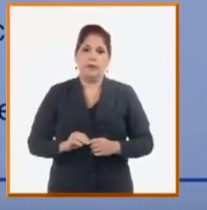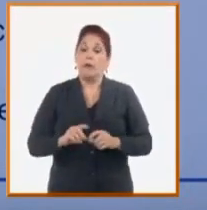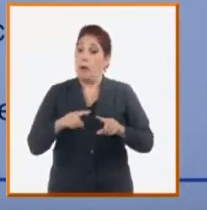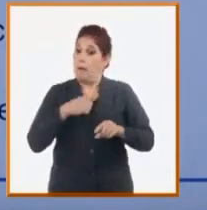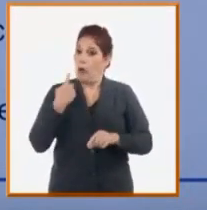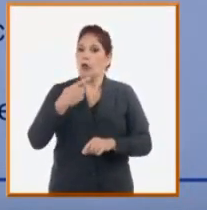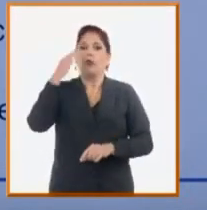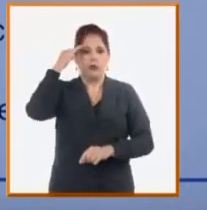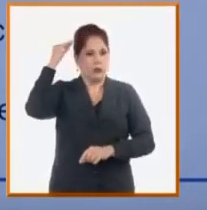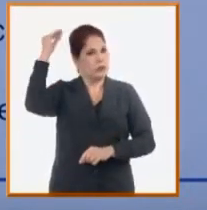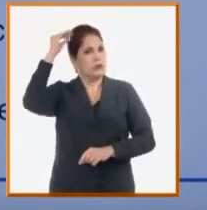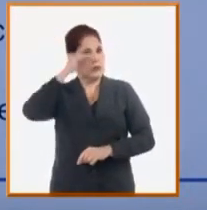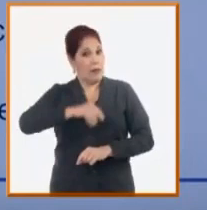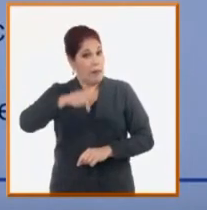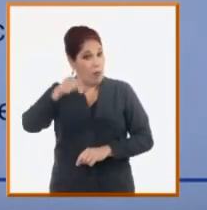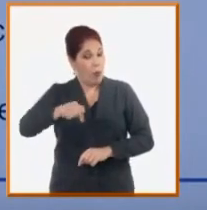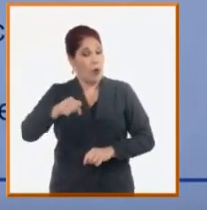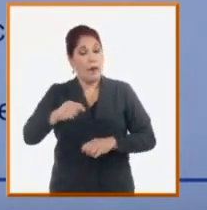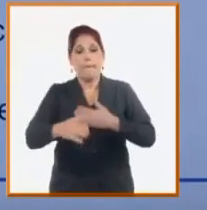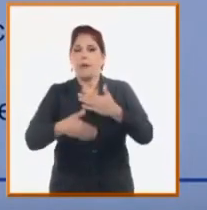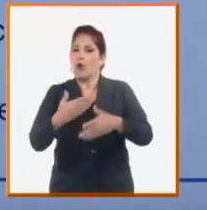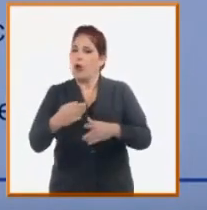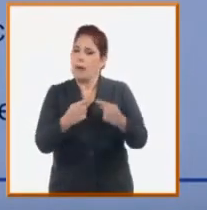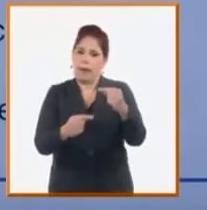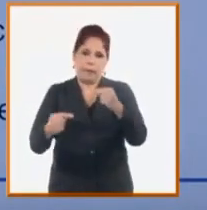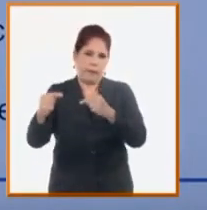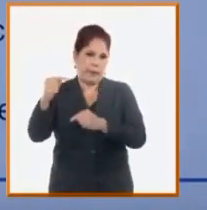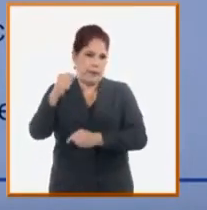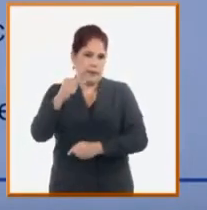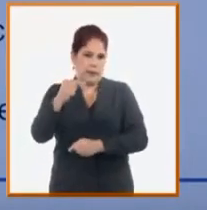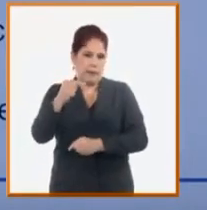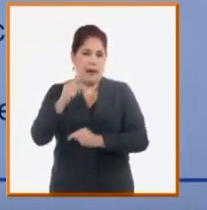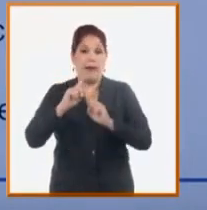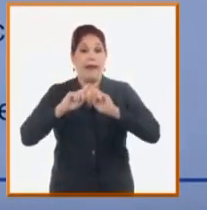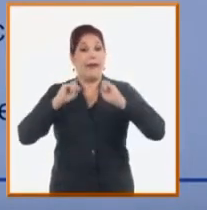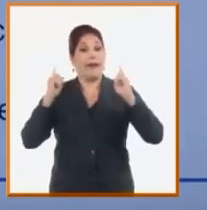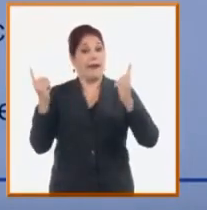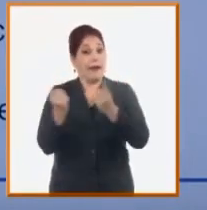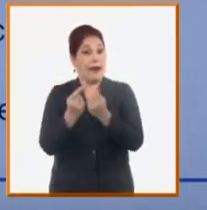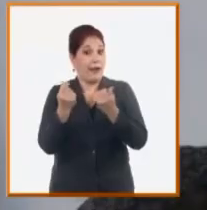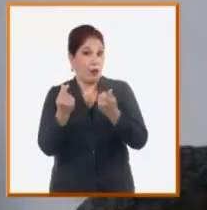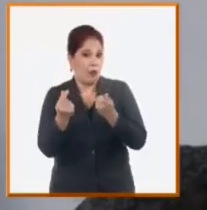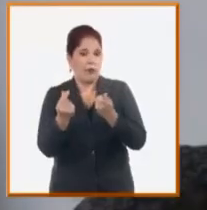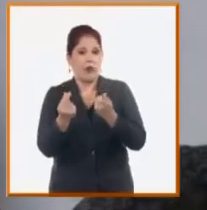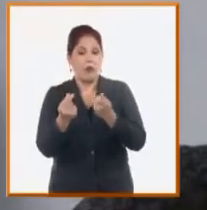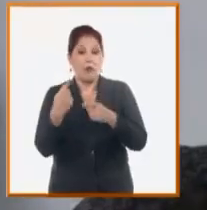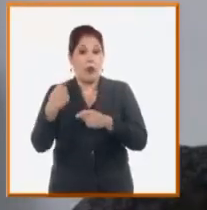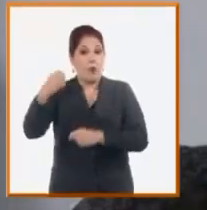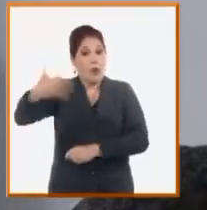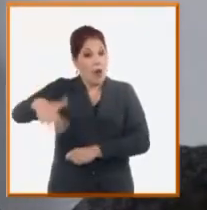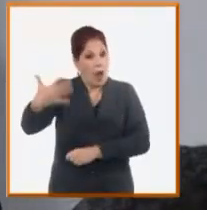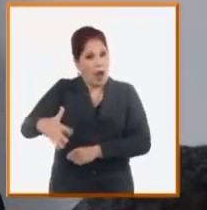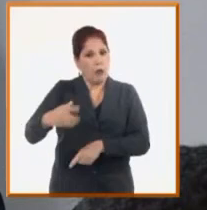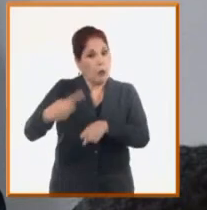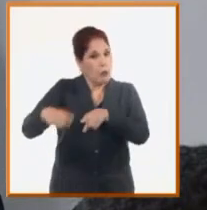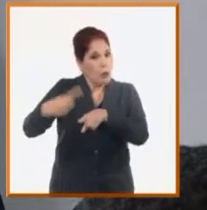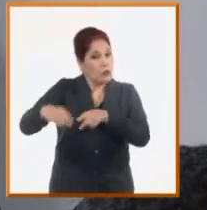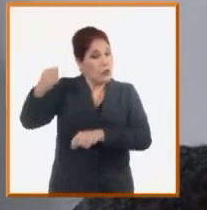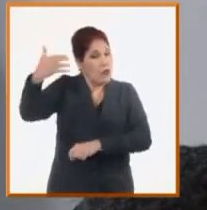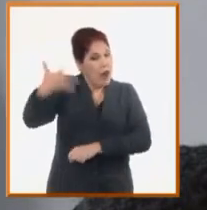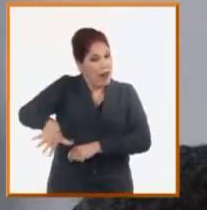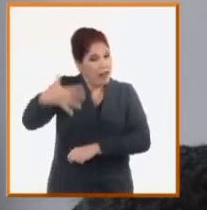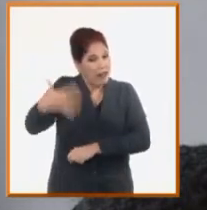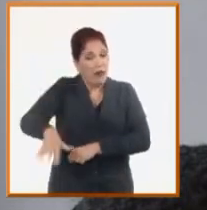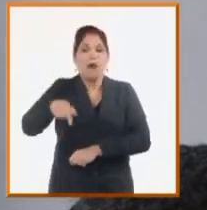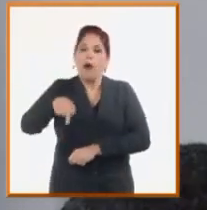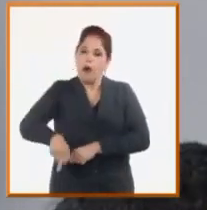nosotros sabemos que este es hoy el problema fundamental que tenemos en general en la economía, los temas de inflación, y por supuesto tienen una expresión en